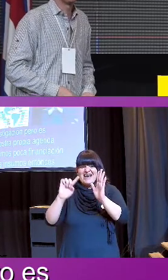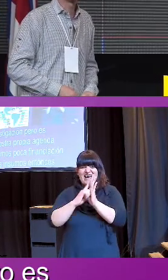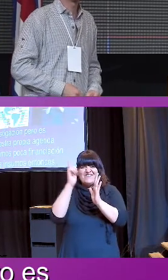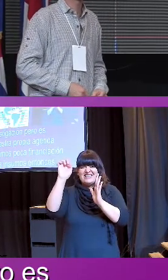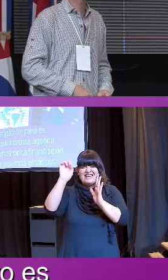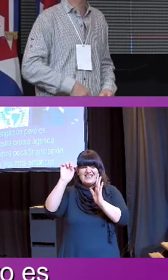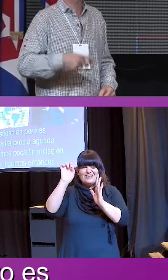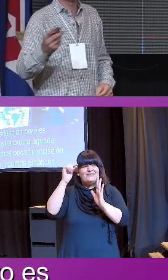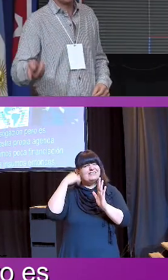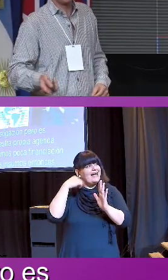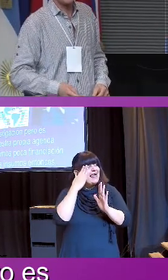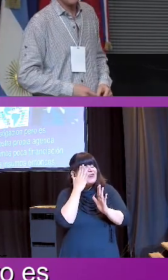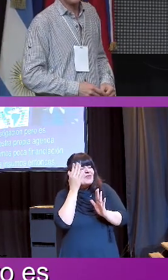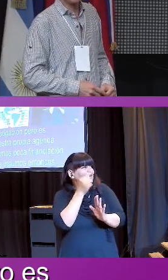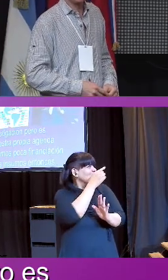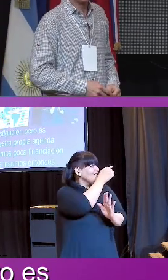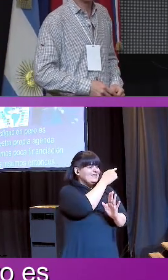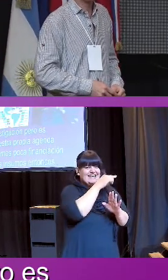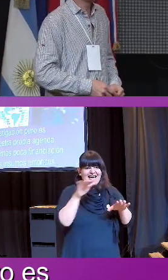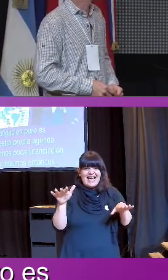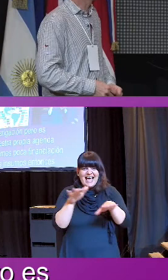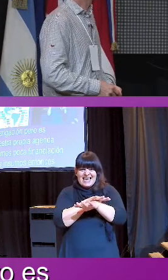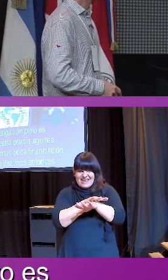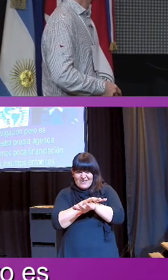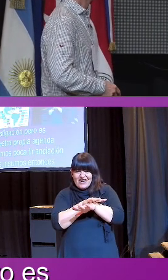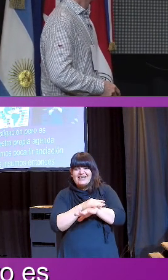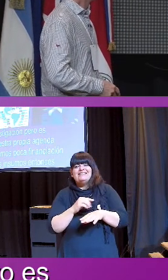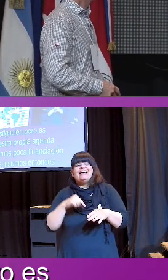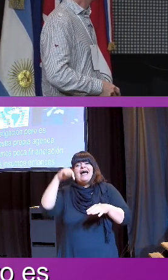Perfecto. Hago una siesta y después doy el taller de la tarde.